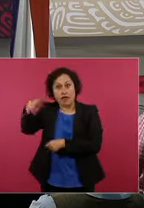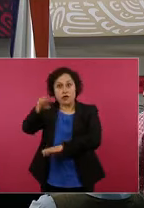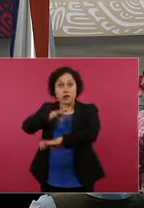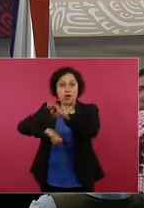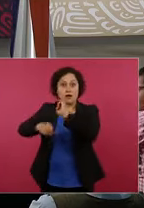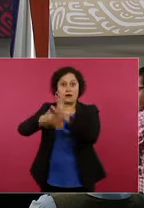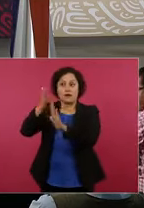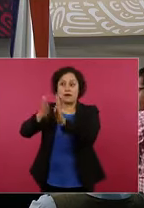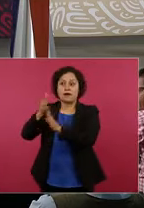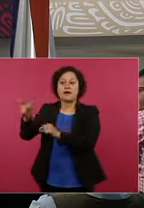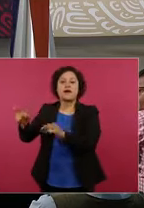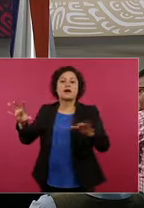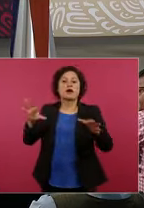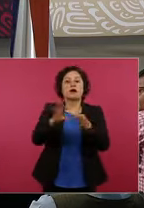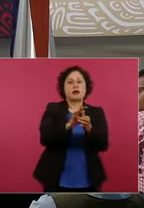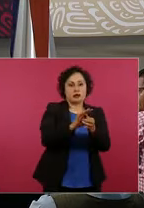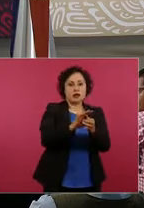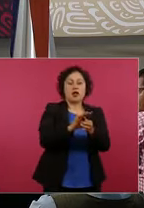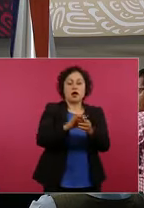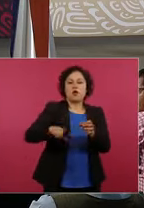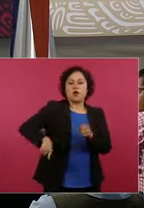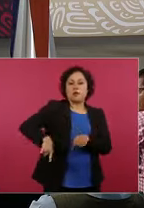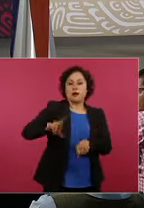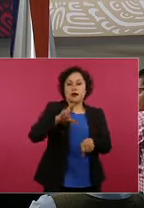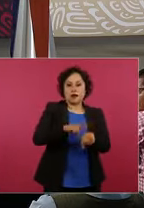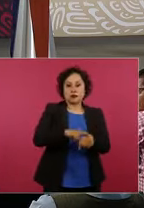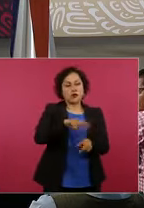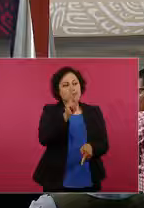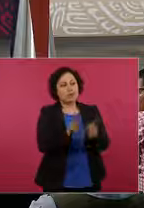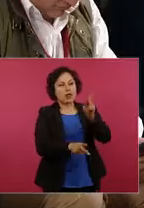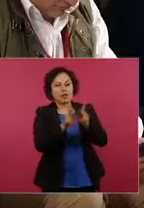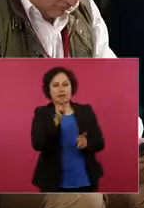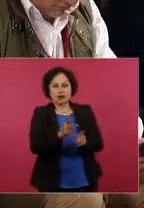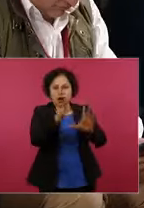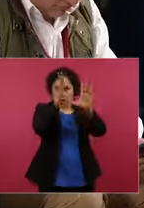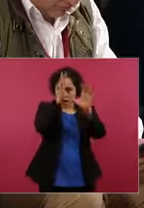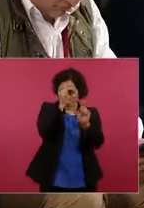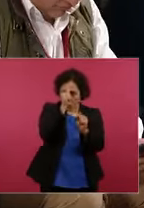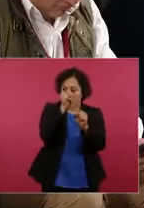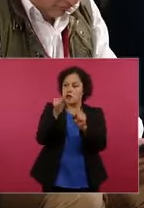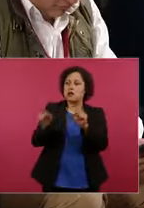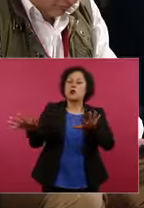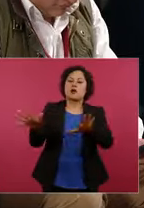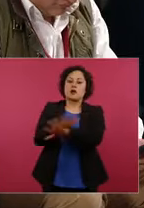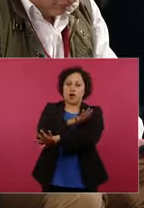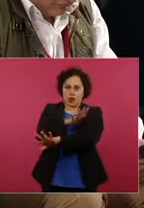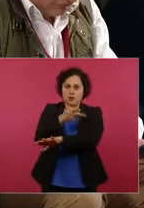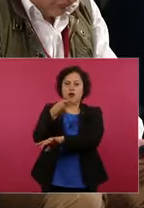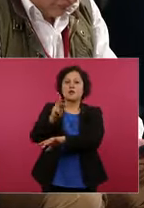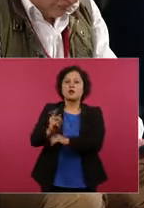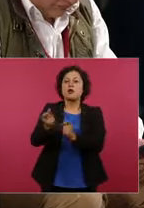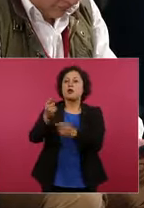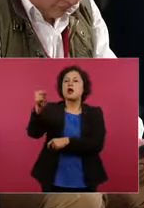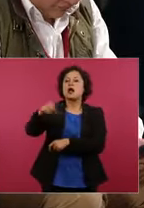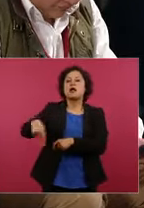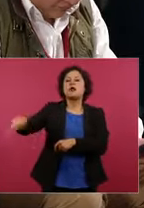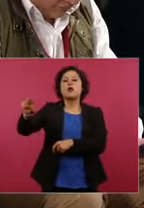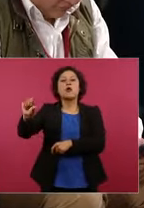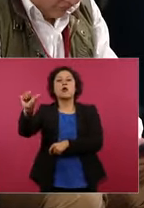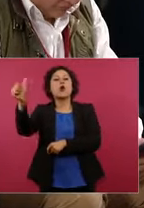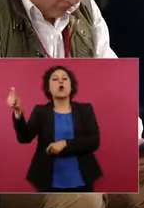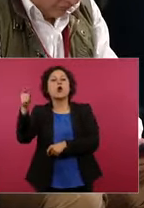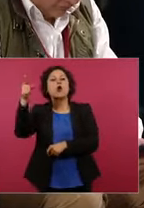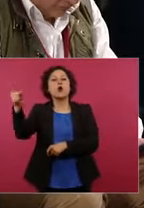hacer modificaciones en su proyecto. Pero hay otros que se jactan de que quitan los sellos, de que a mí no me hace nada,